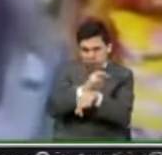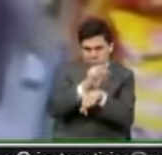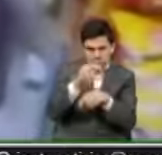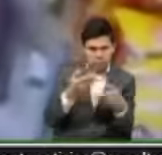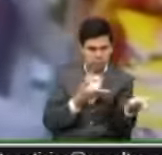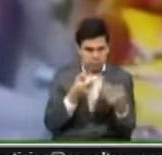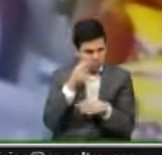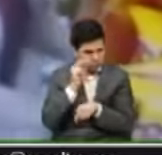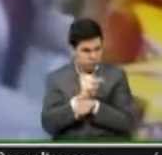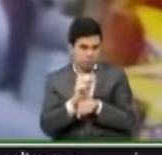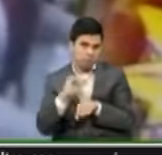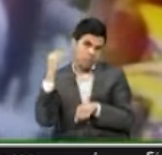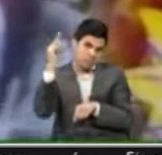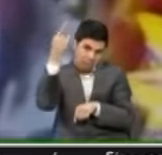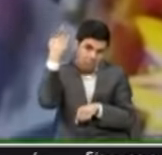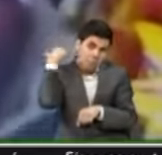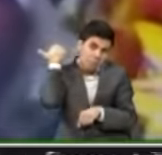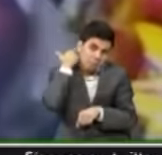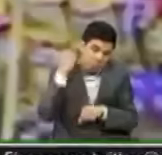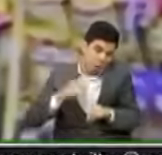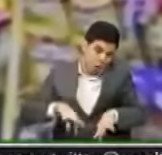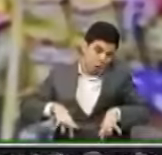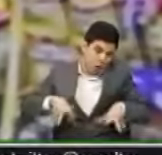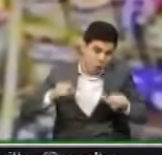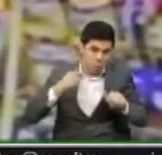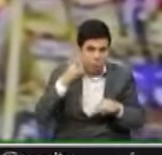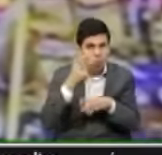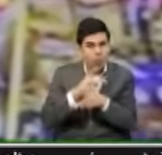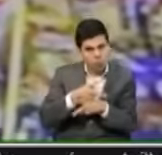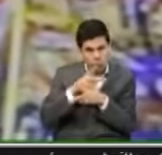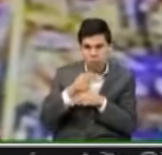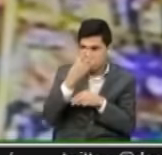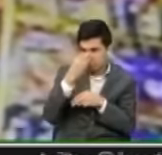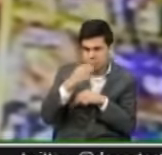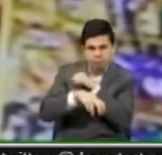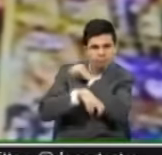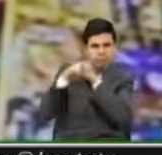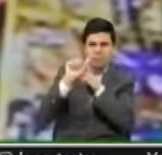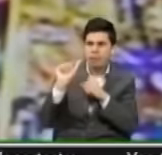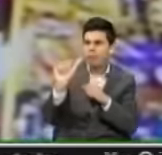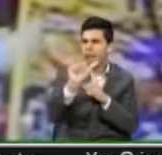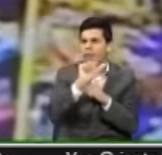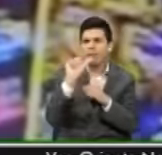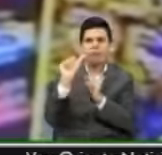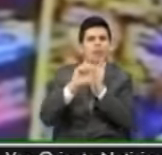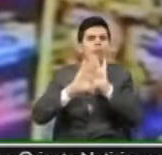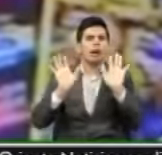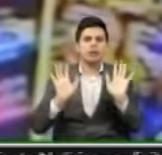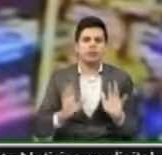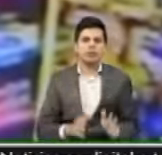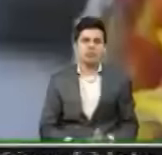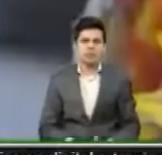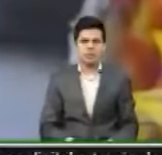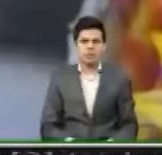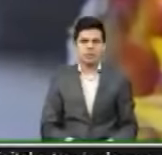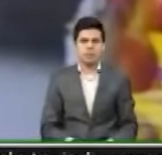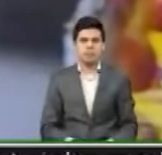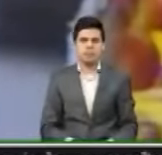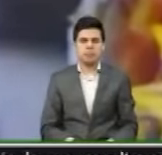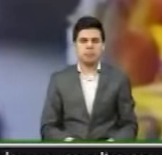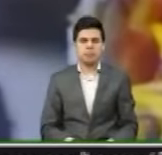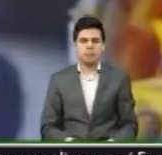locales y no logren ser víctimas de esta banda delincuencial conformada al parecer por solo mujeres.